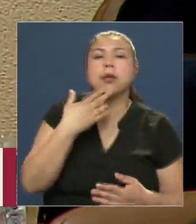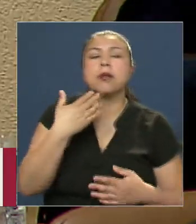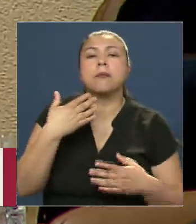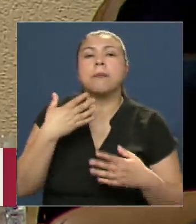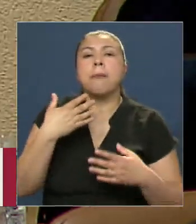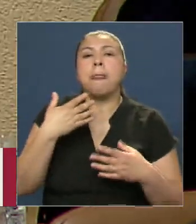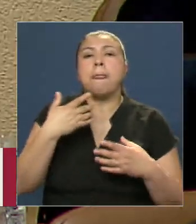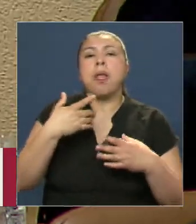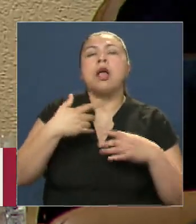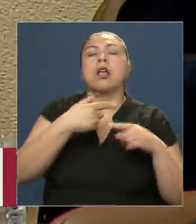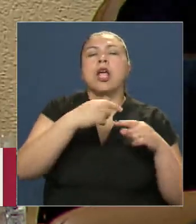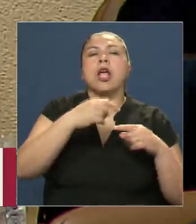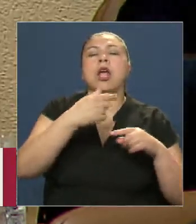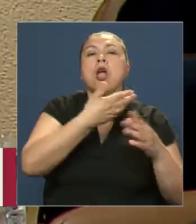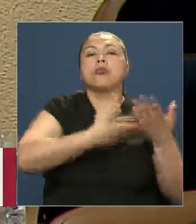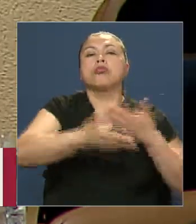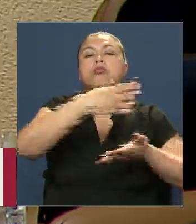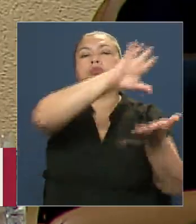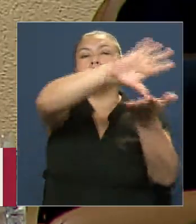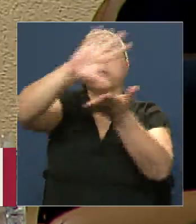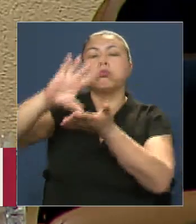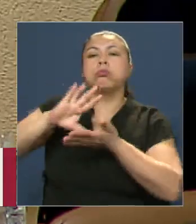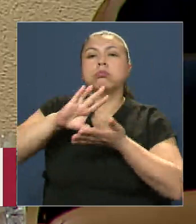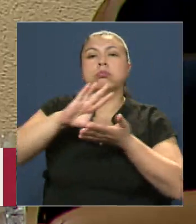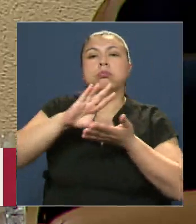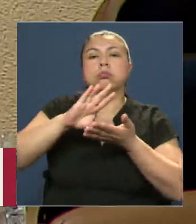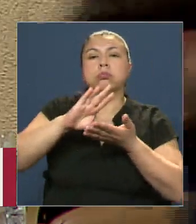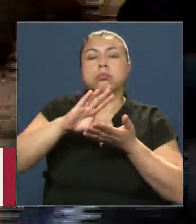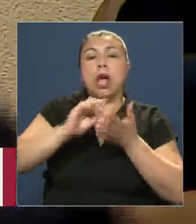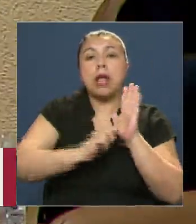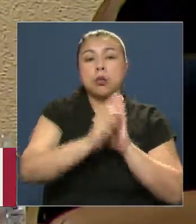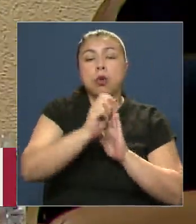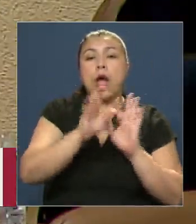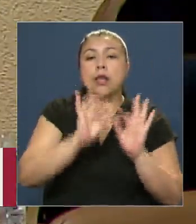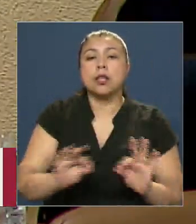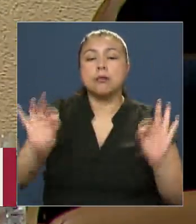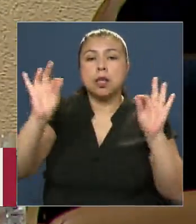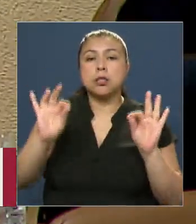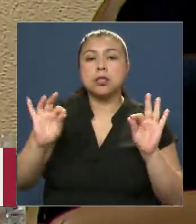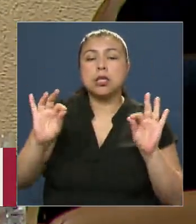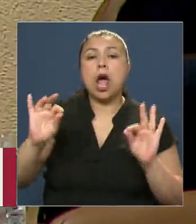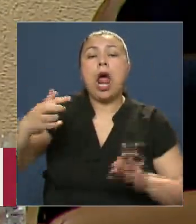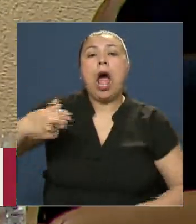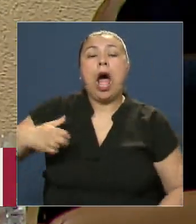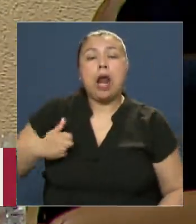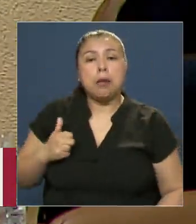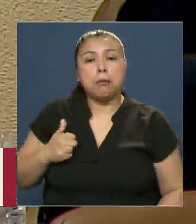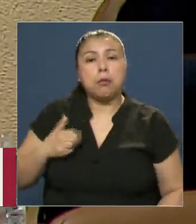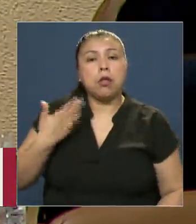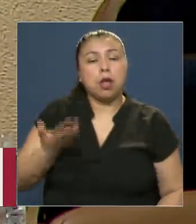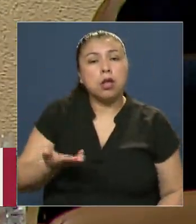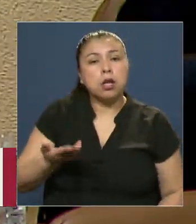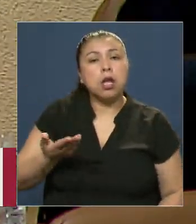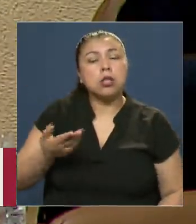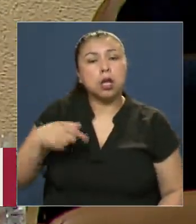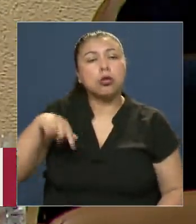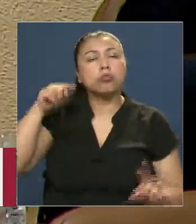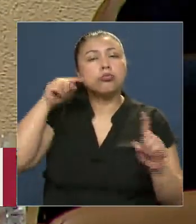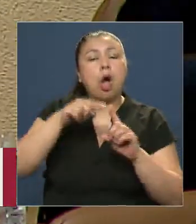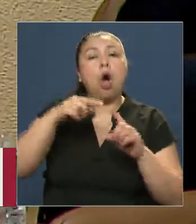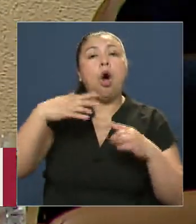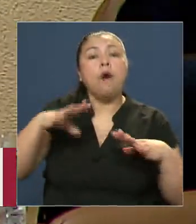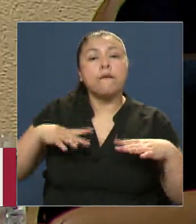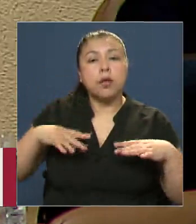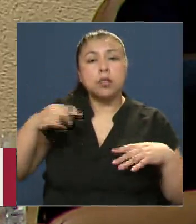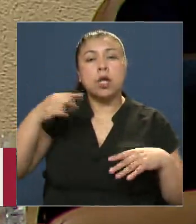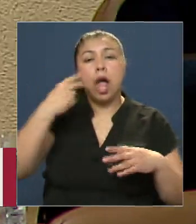sus pares, con las policías de otros países. Este es un reconocimiento particular hacia la propia PDI y en ese sentido nosotros no podemos hacer menos que felicitar y